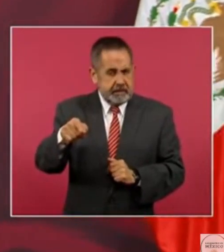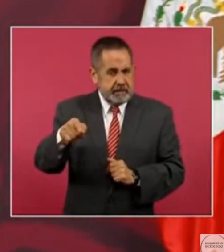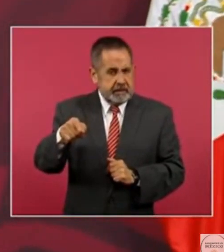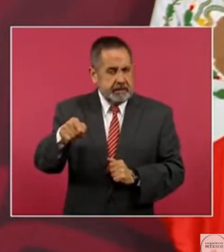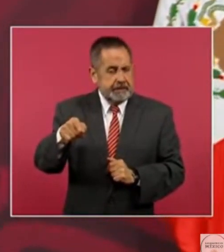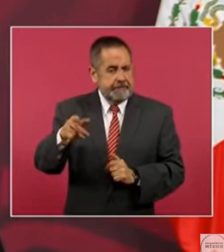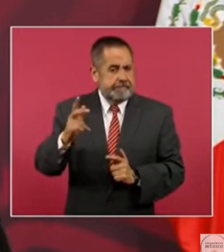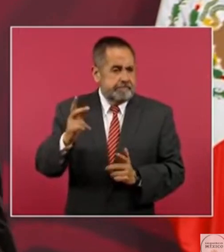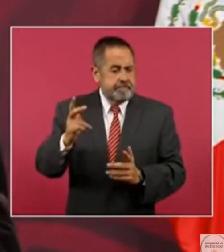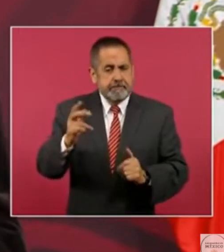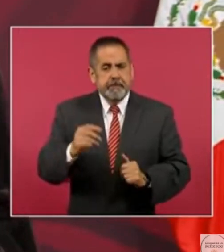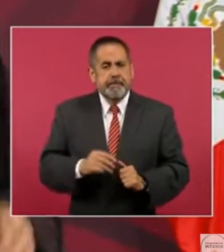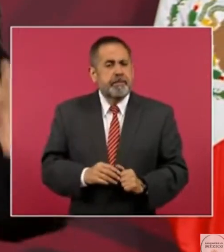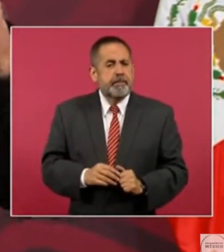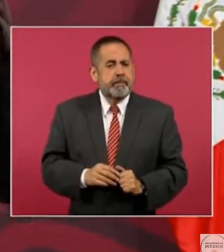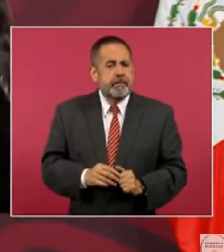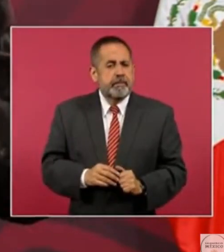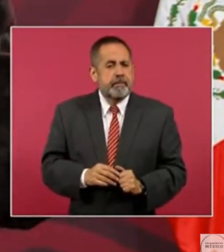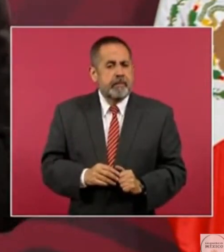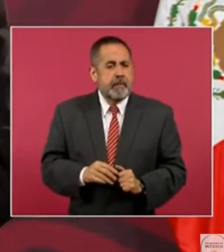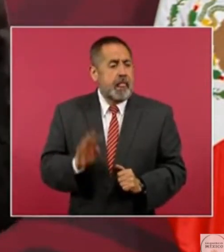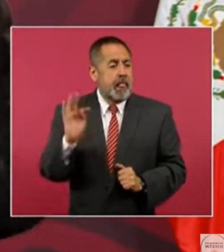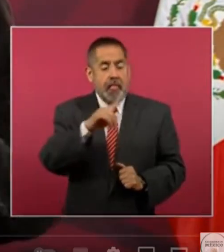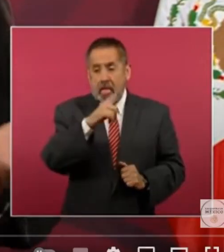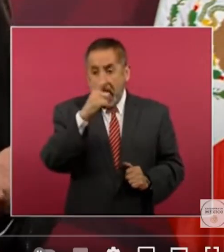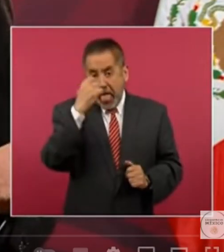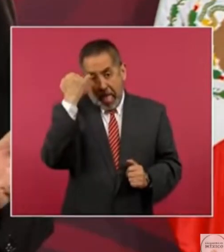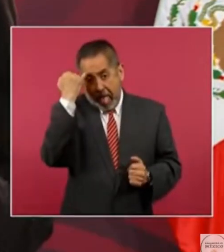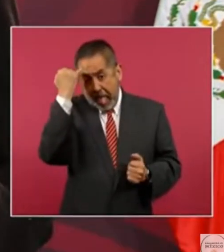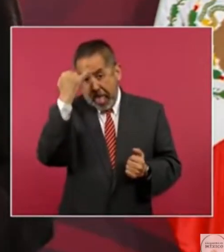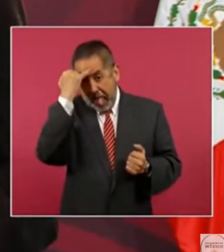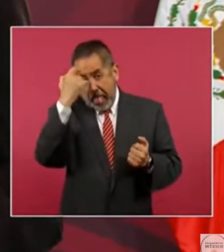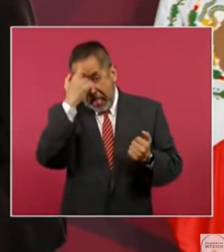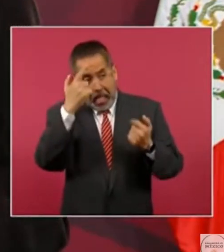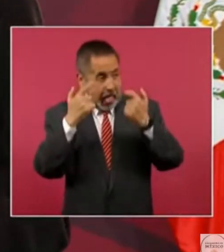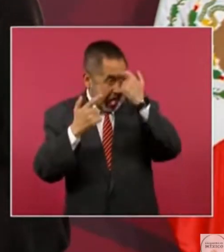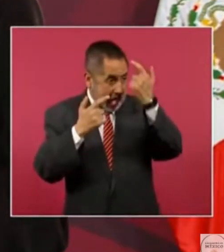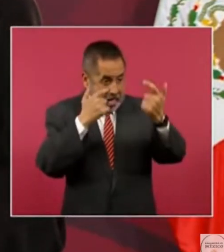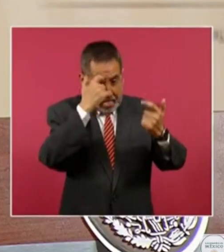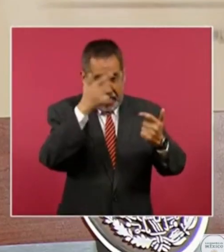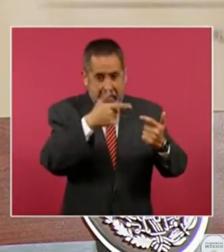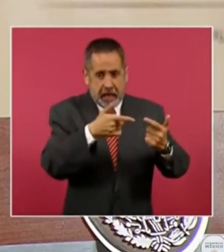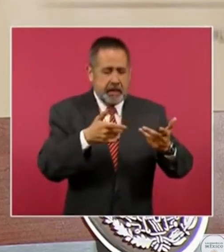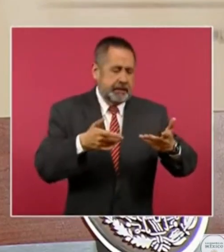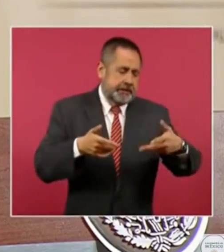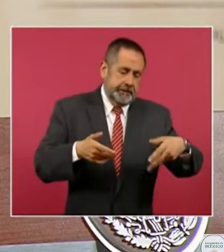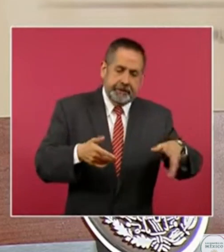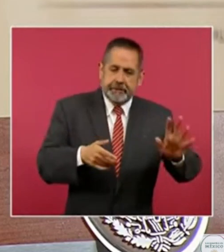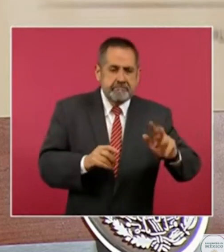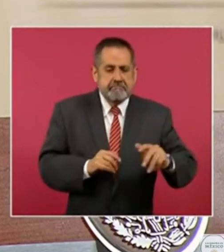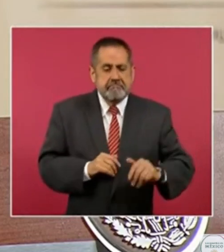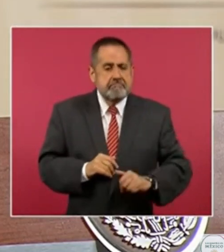pues pueden inventar lo que quieran,